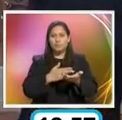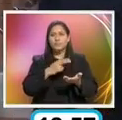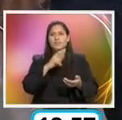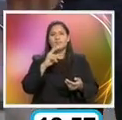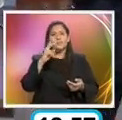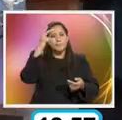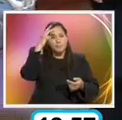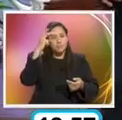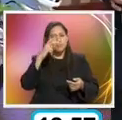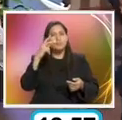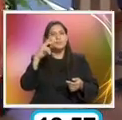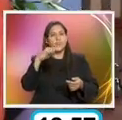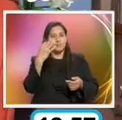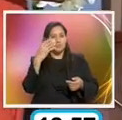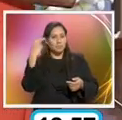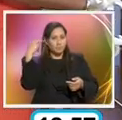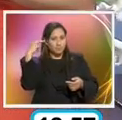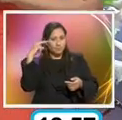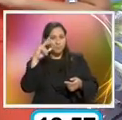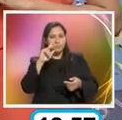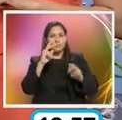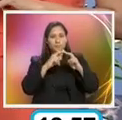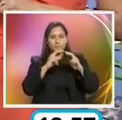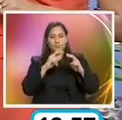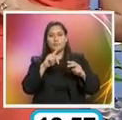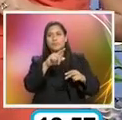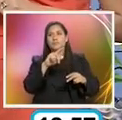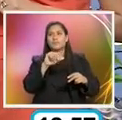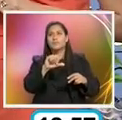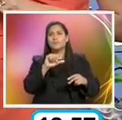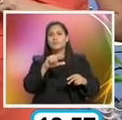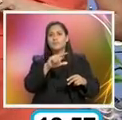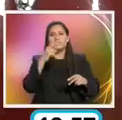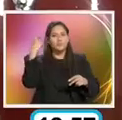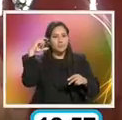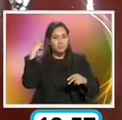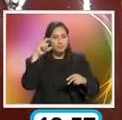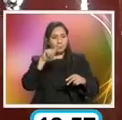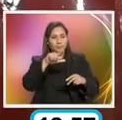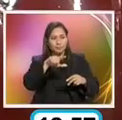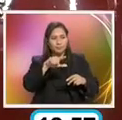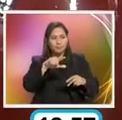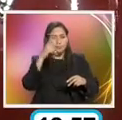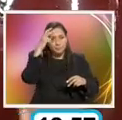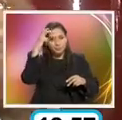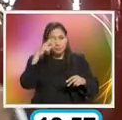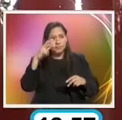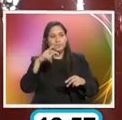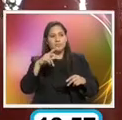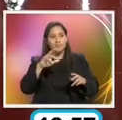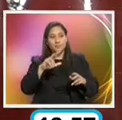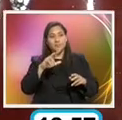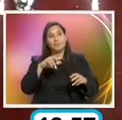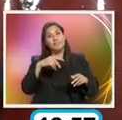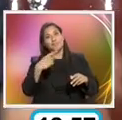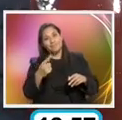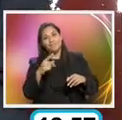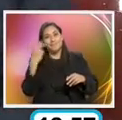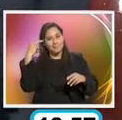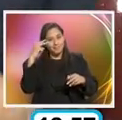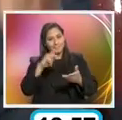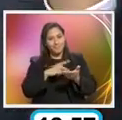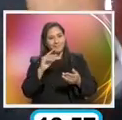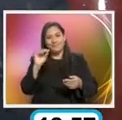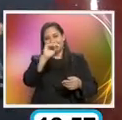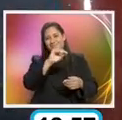el 14 vamos a Veracruz, Poza Rica, Veracruz. Muy bien. El 16 vamos a Querétaro, el 17 vamos a Pachuca, el No, hombre. 20 vamos a Veracruz otra